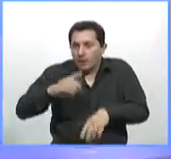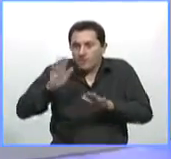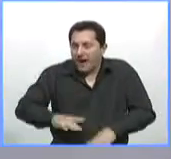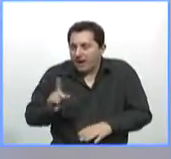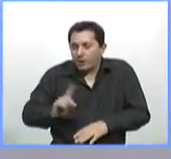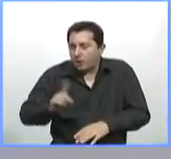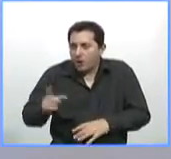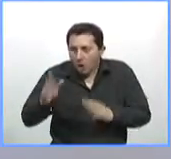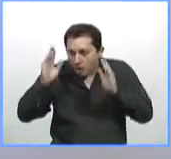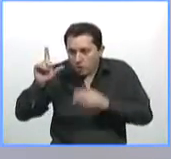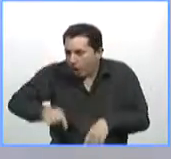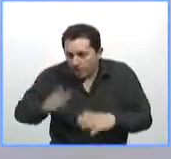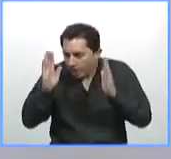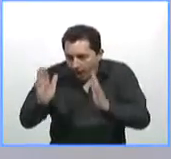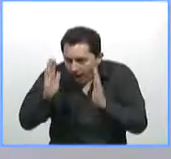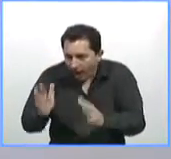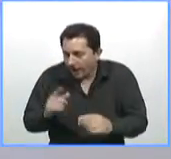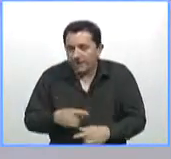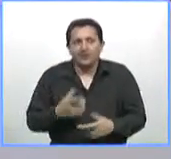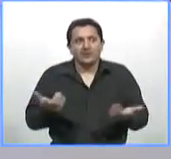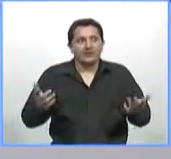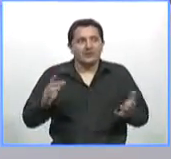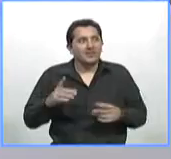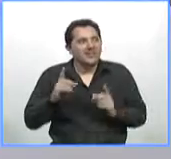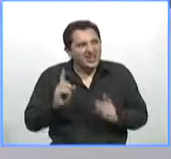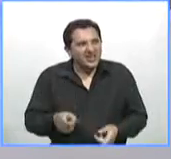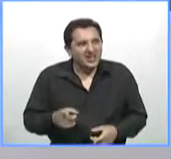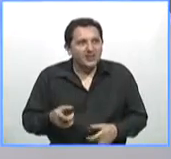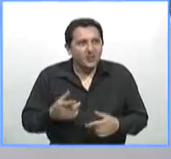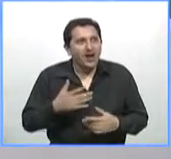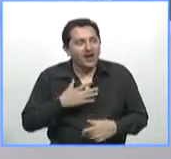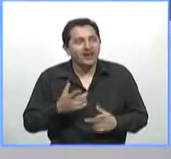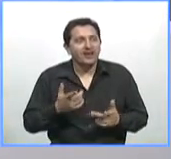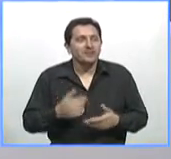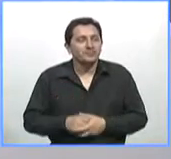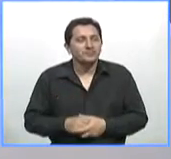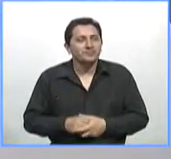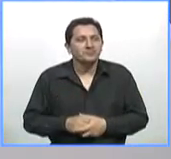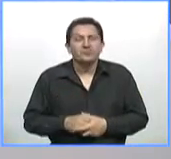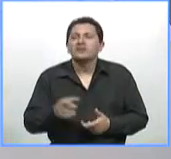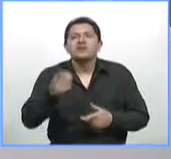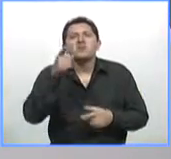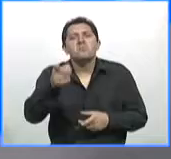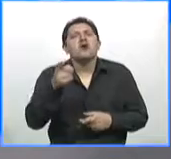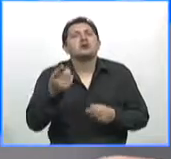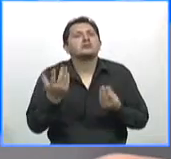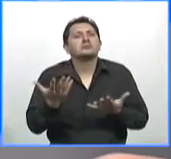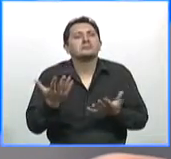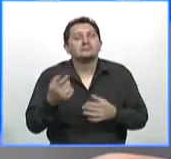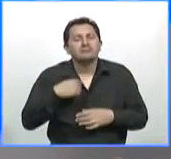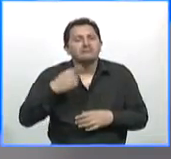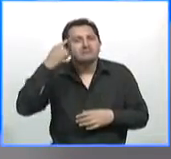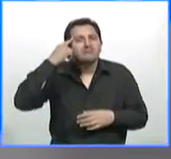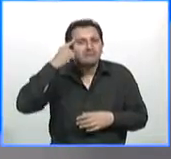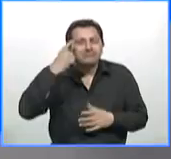Y con la tensión de los partidos, teniendo que estar concentrada, aún así está más tranquilo. Bueno, ¿y cómo vivieron este, me animo a